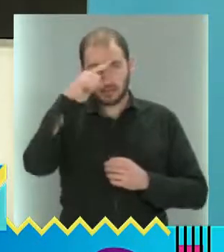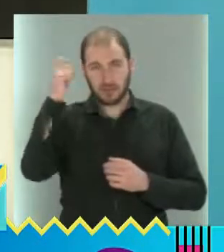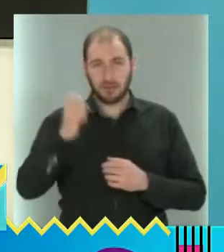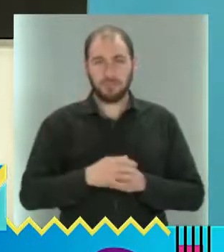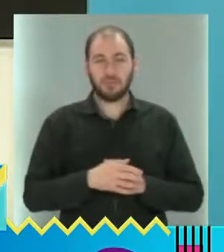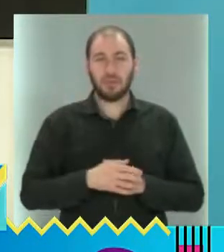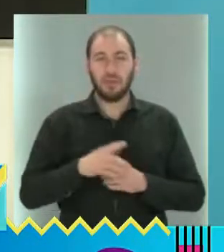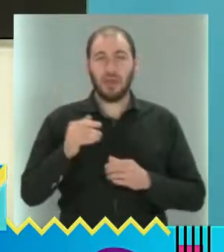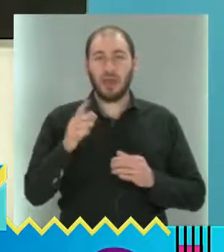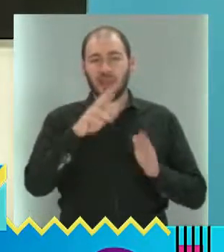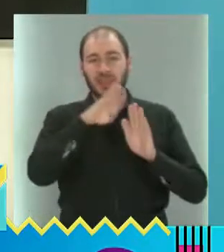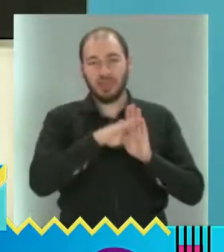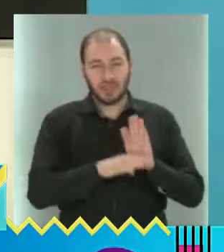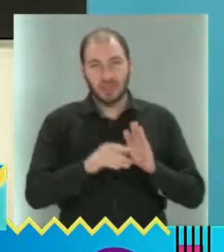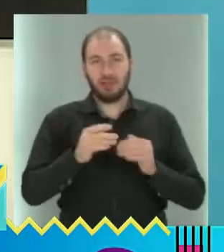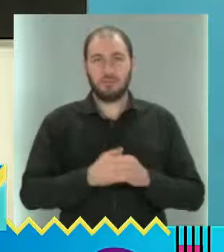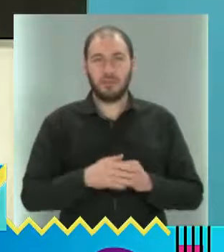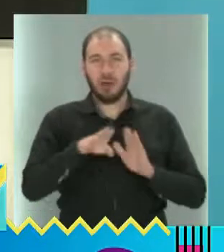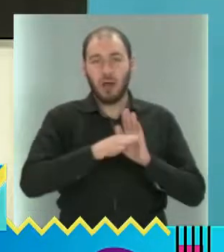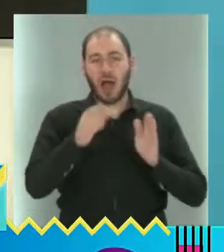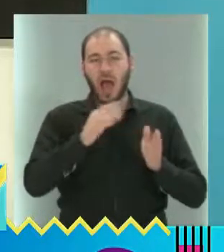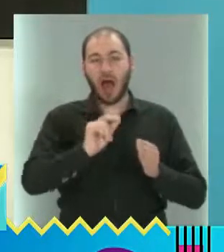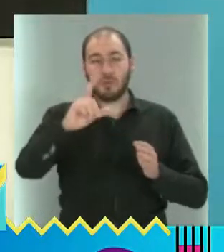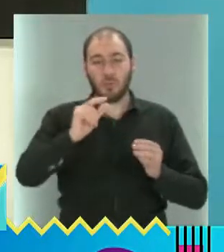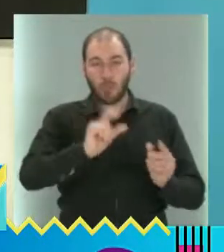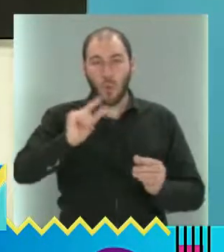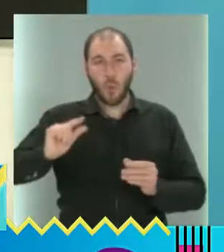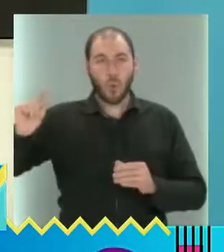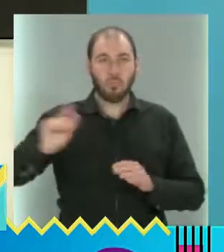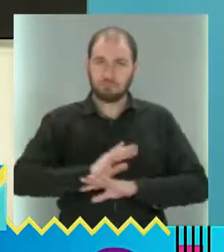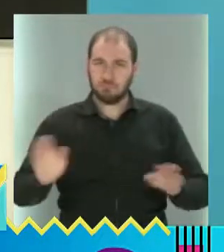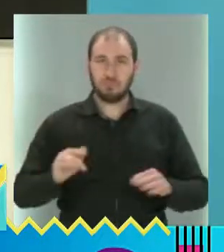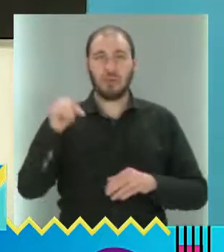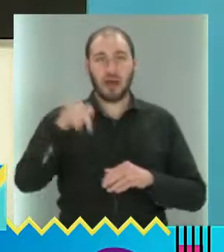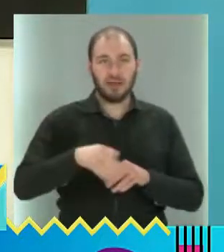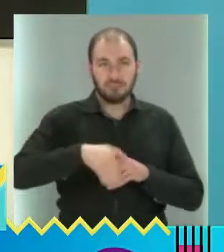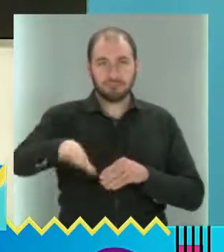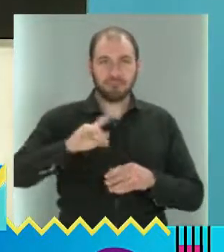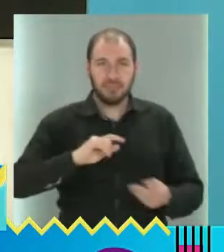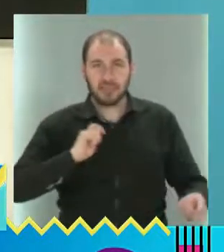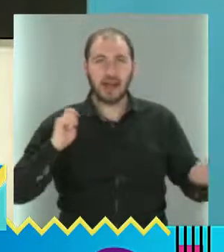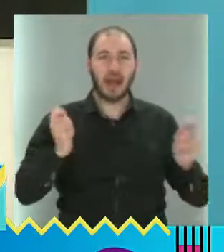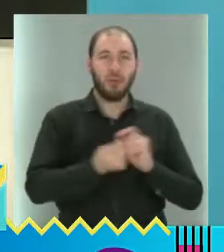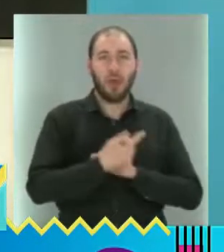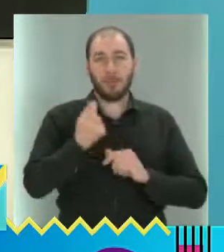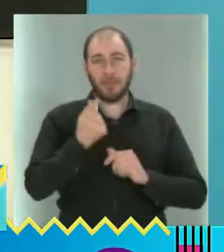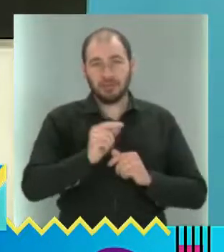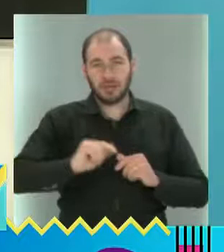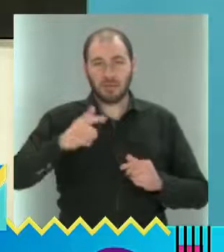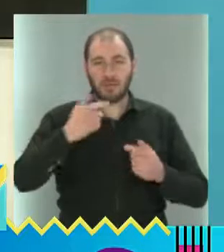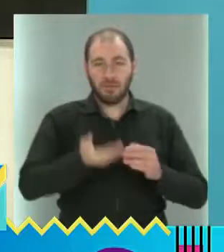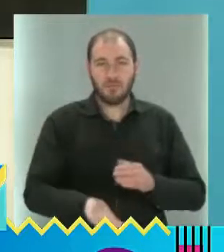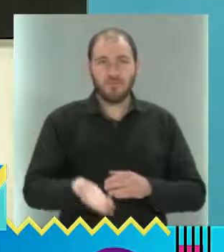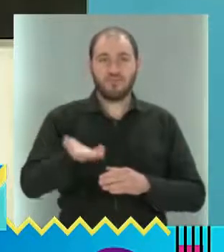Nación. Se dejaron de lado el esquema de aumentos escalonados y a partir de allí, bueno, la transformación del precio en